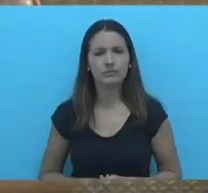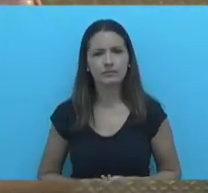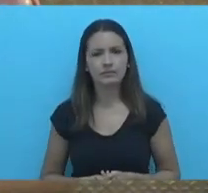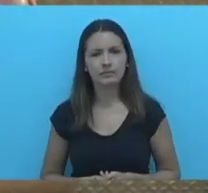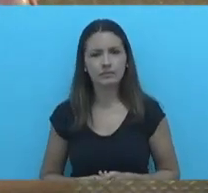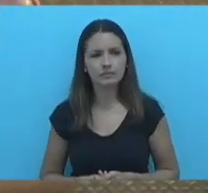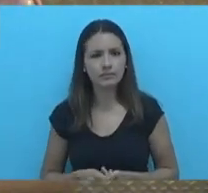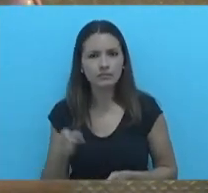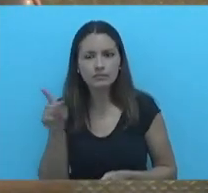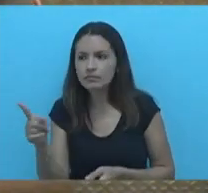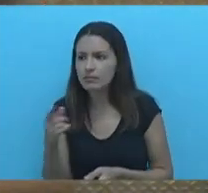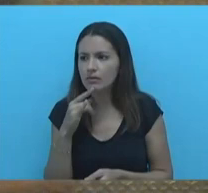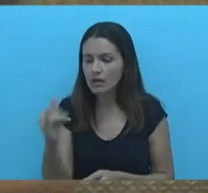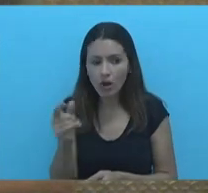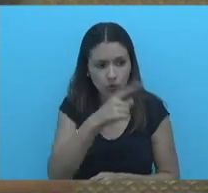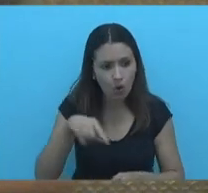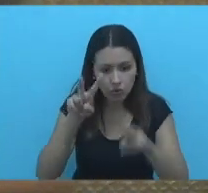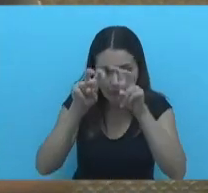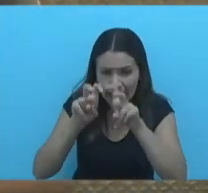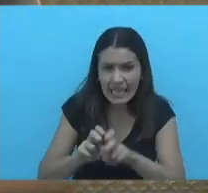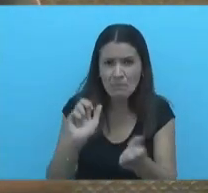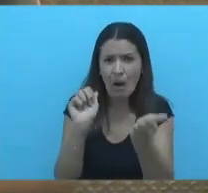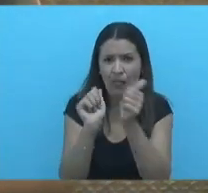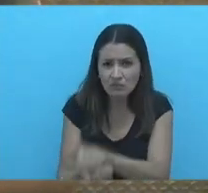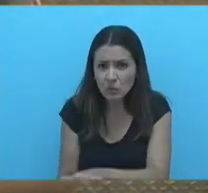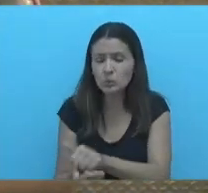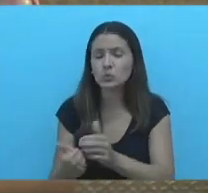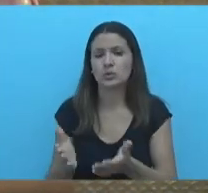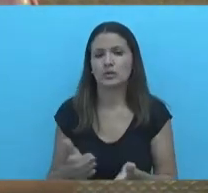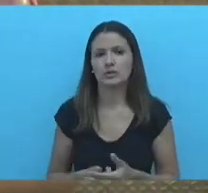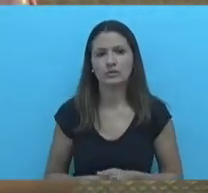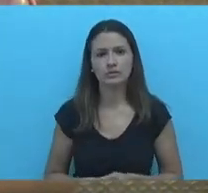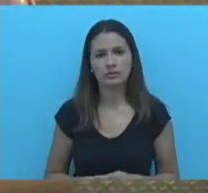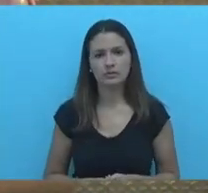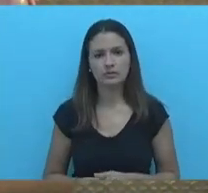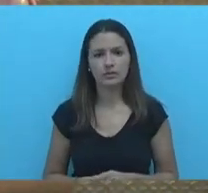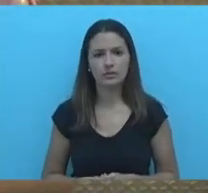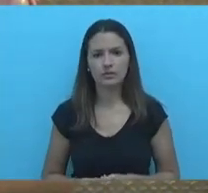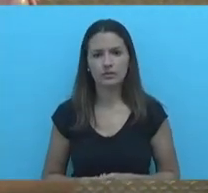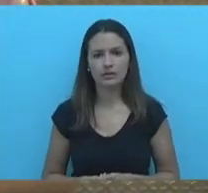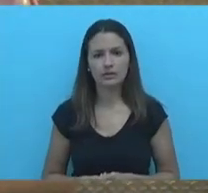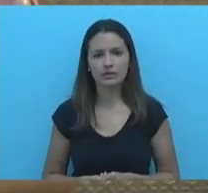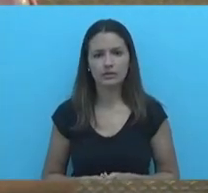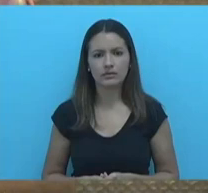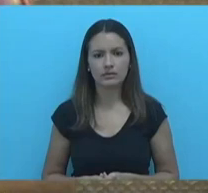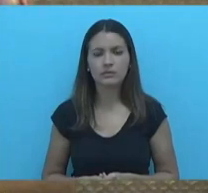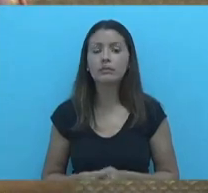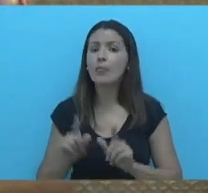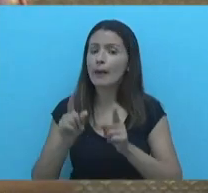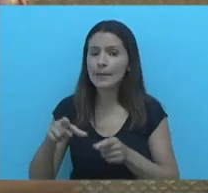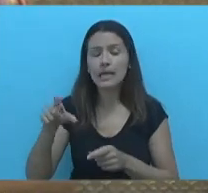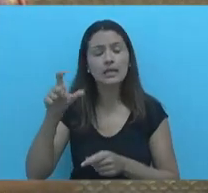Eso nos lo dijeron cuando estábamos investigando las violaciones que había hecho Storni con pibes del seminario. Lo volvió a decir